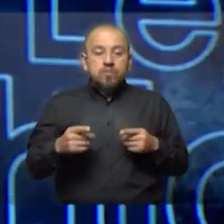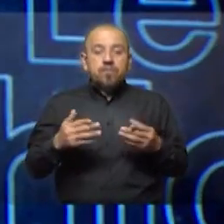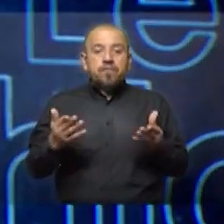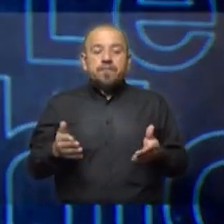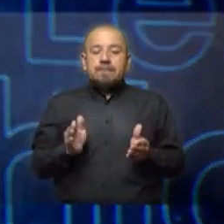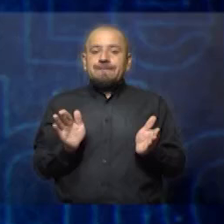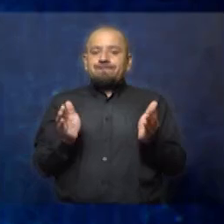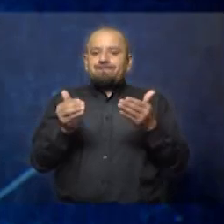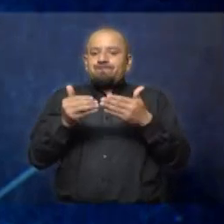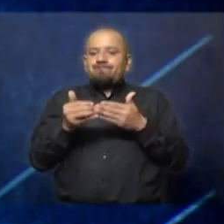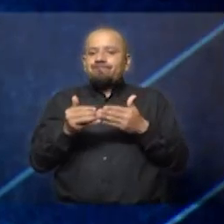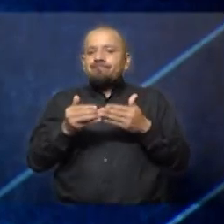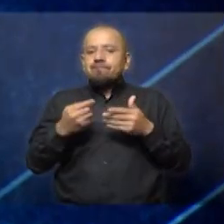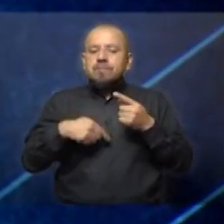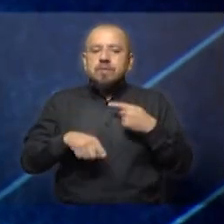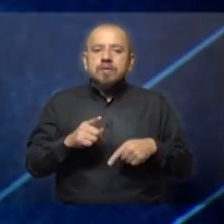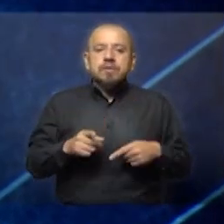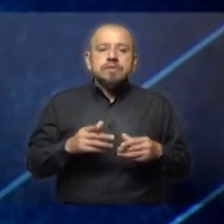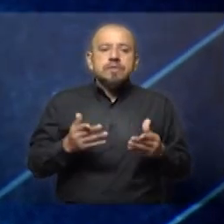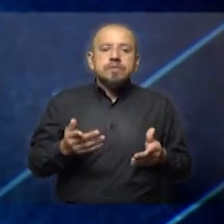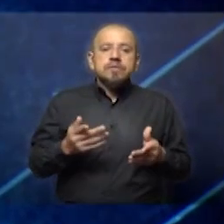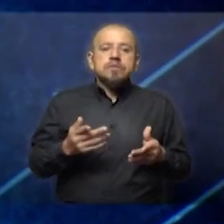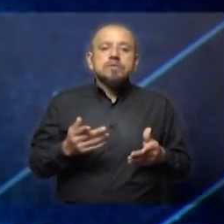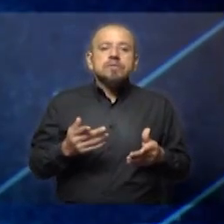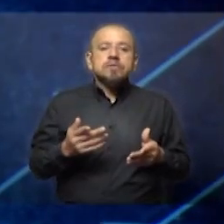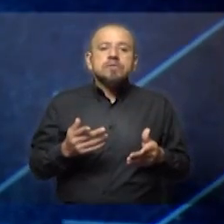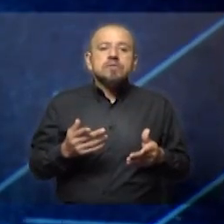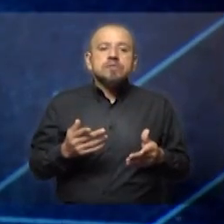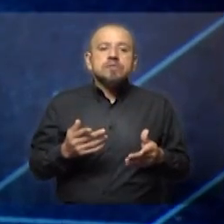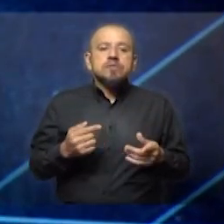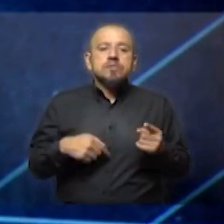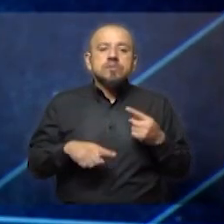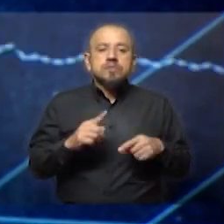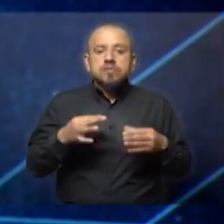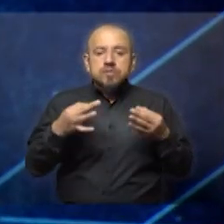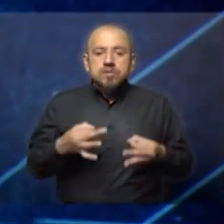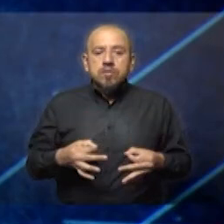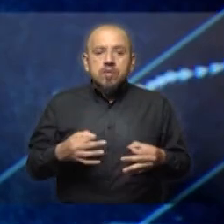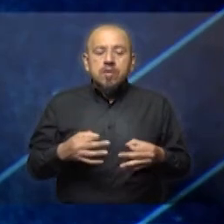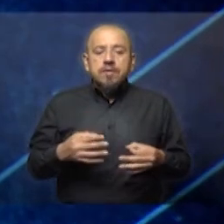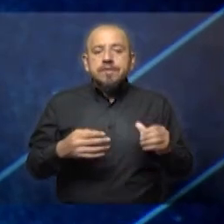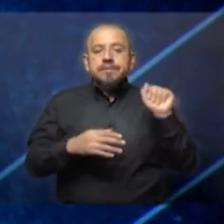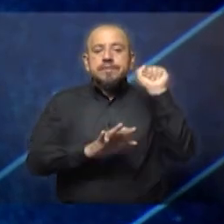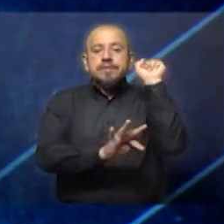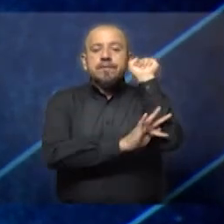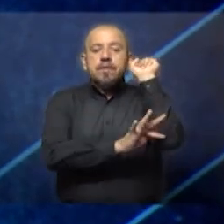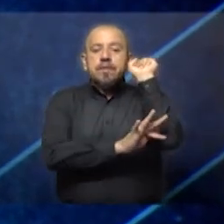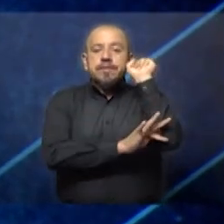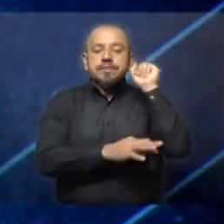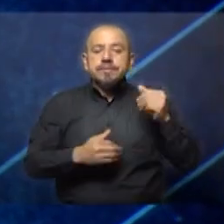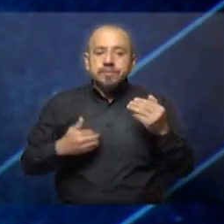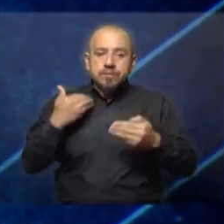encorseta y que por lo tanto se sale No ahora Lo cierto es que ser feminista es un proceso